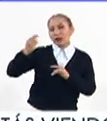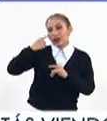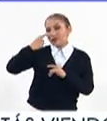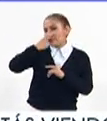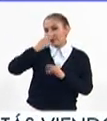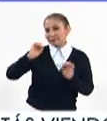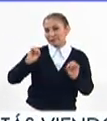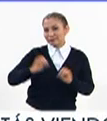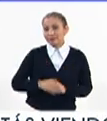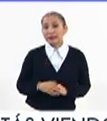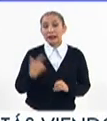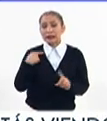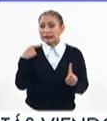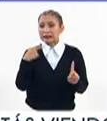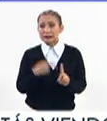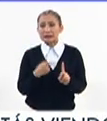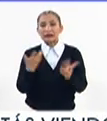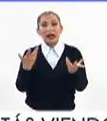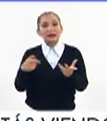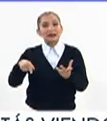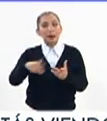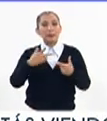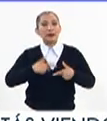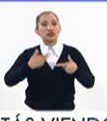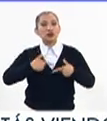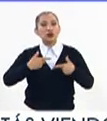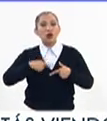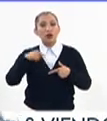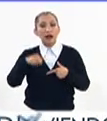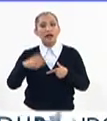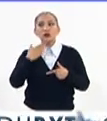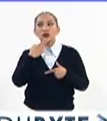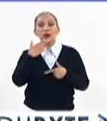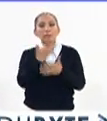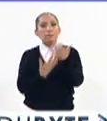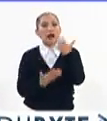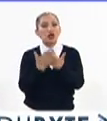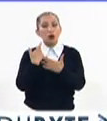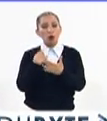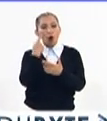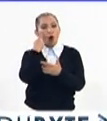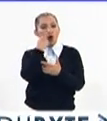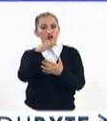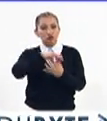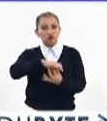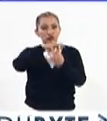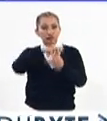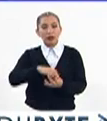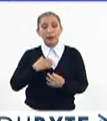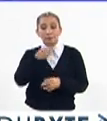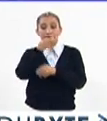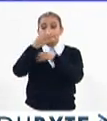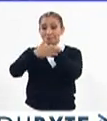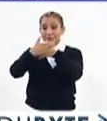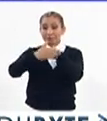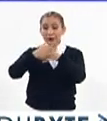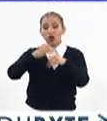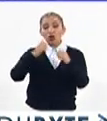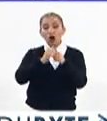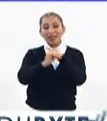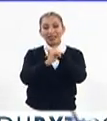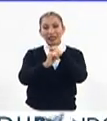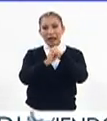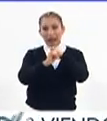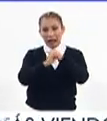necesidad de ver. El punto es hacer que las personas utilicen sus manos como sus nuevos ojos. La convocatoria se realiza mediante